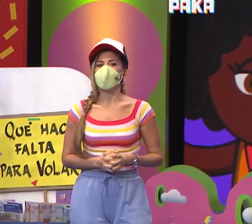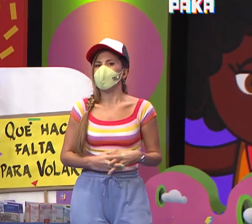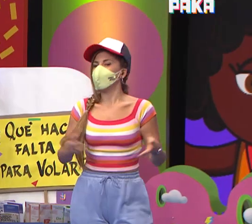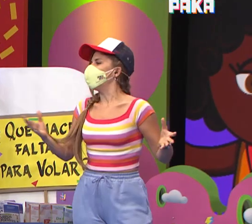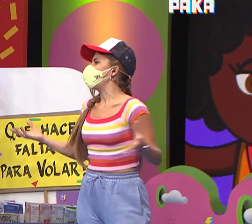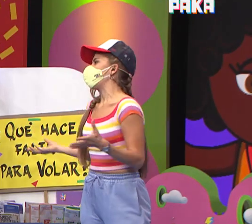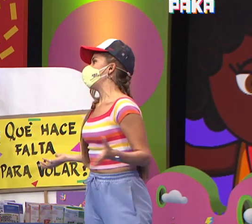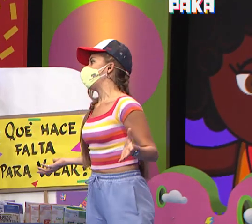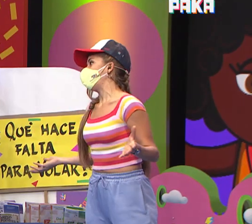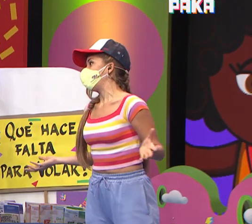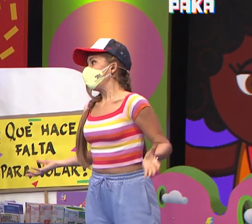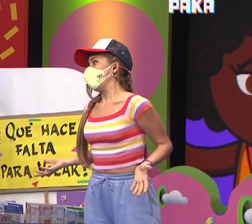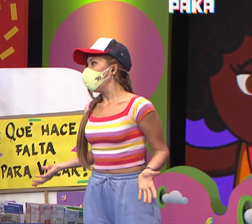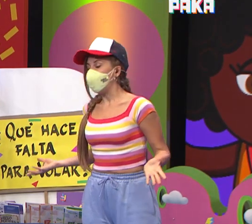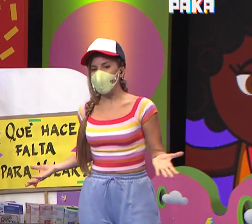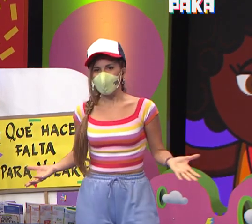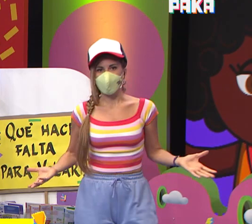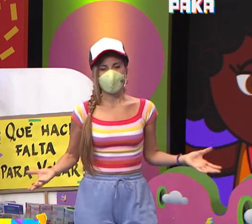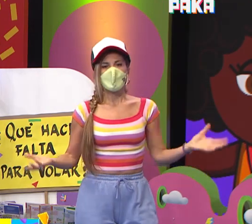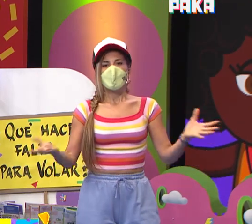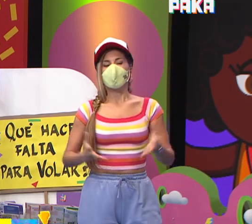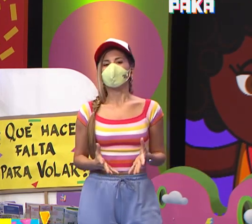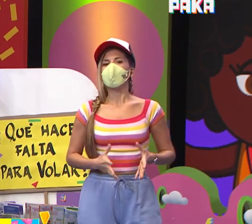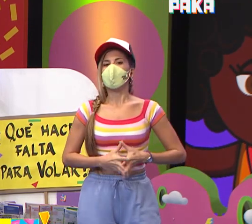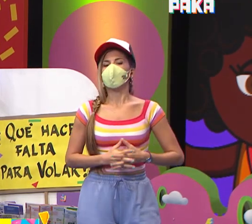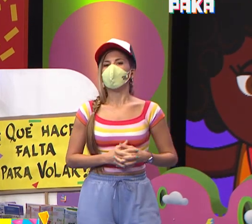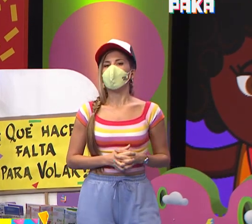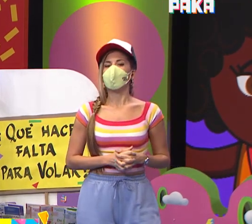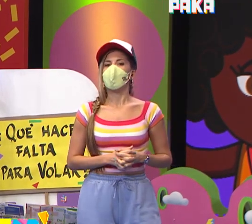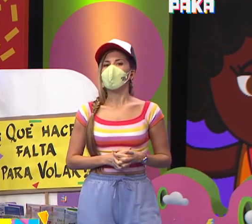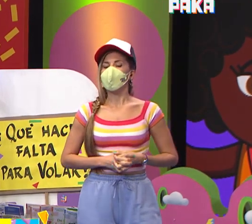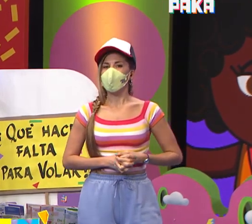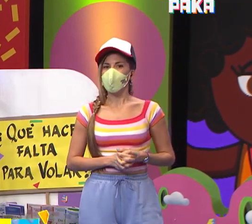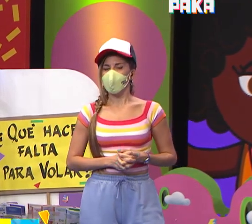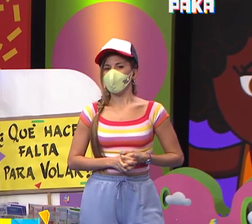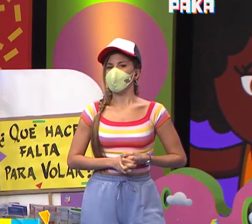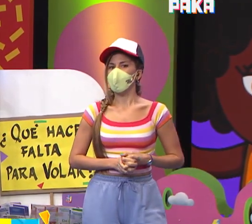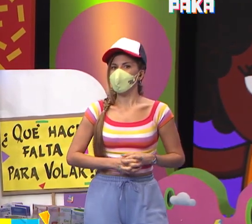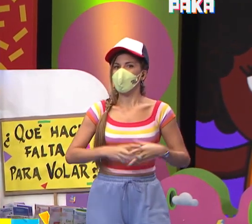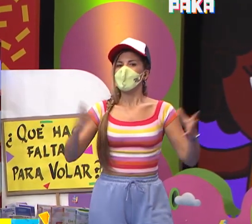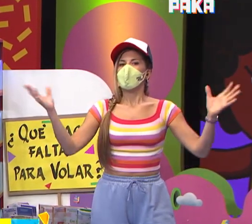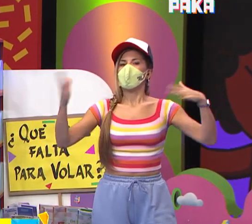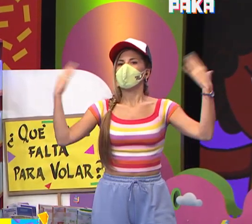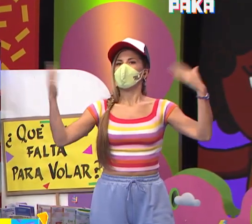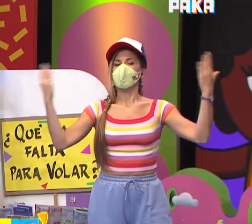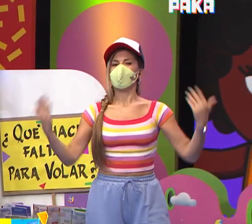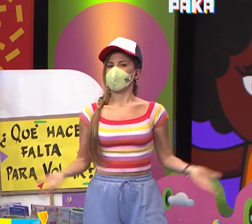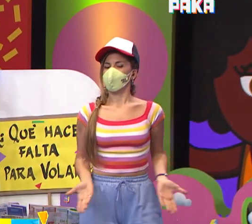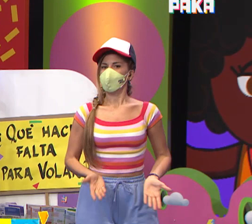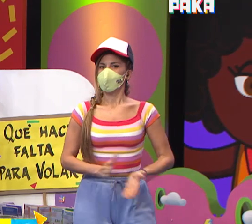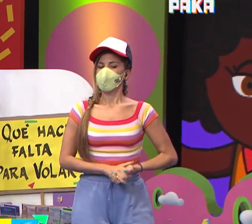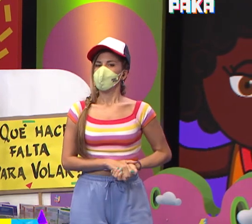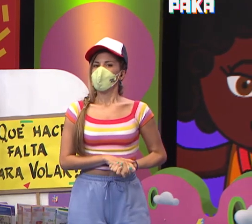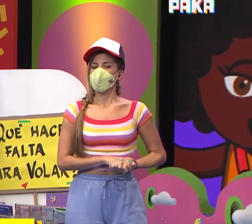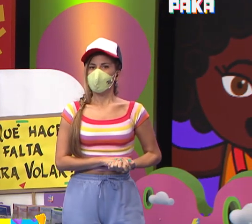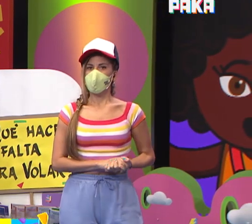Cuidando, ¿no? Sí, muchos cumpleaños también se festejan en los parques. Sí. Exactamente. Así que eso también es una manera de cuidarse a distancia y con ventilación.